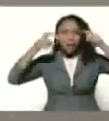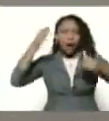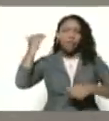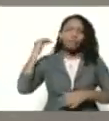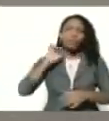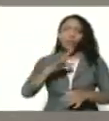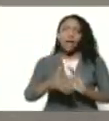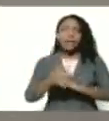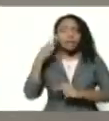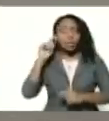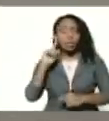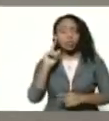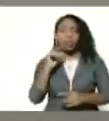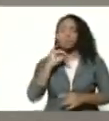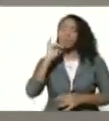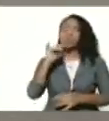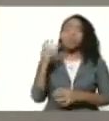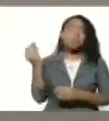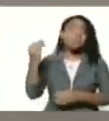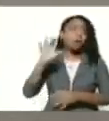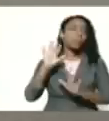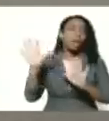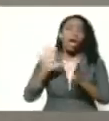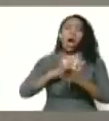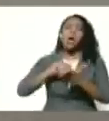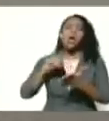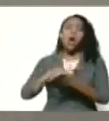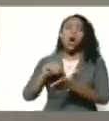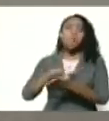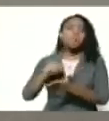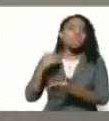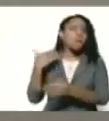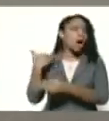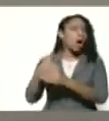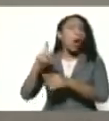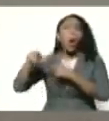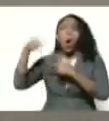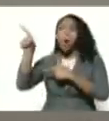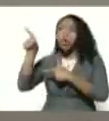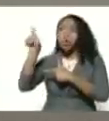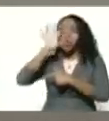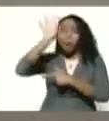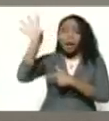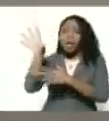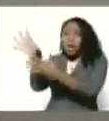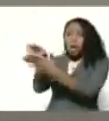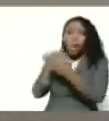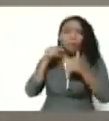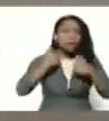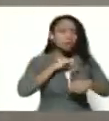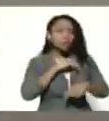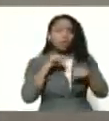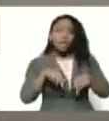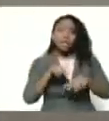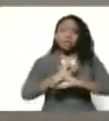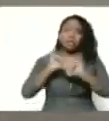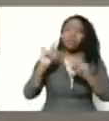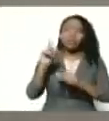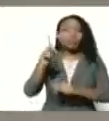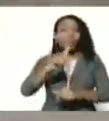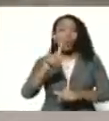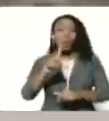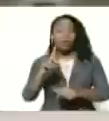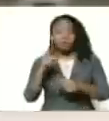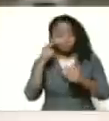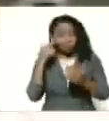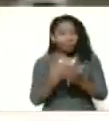un dogma, es copia o calco de otros procesos. O está terminado. ¿Se